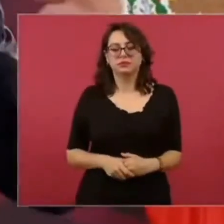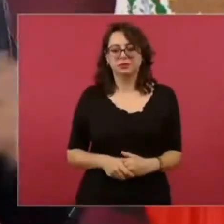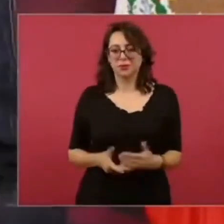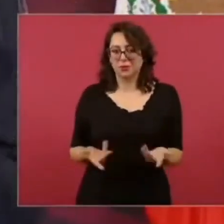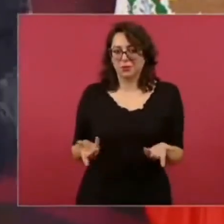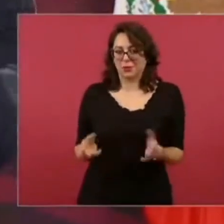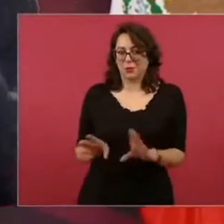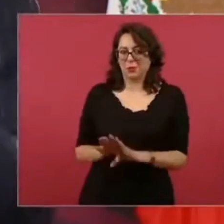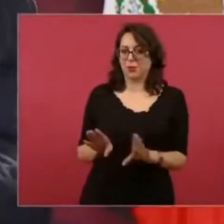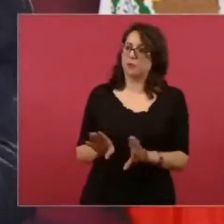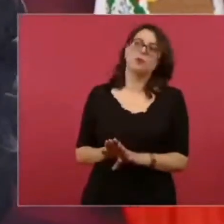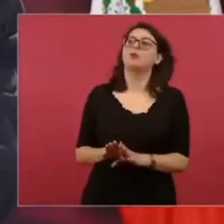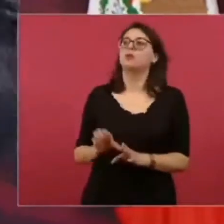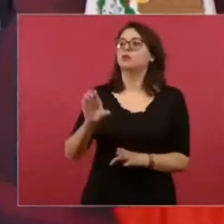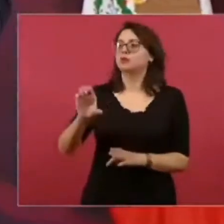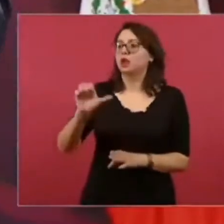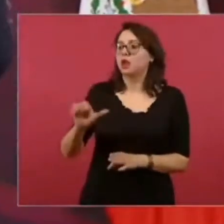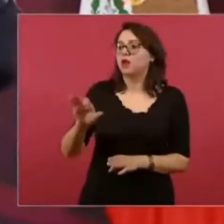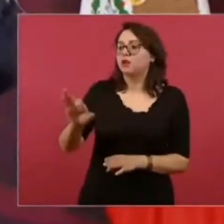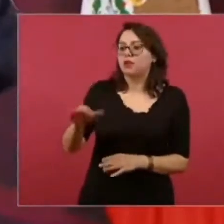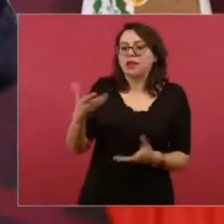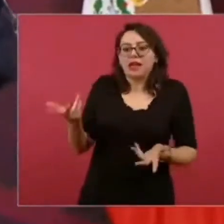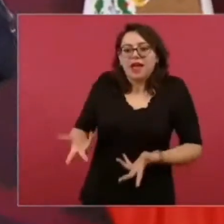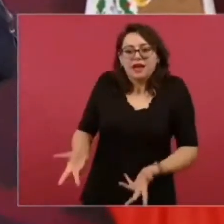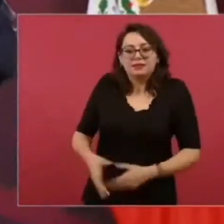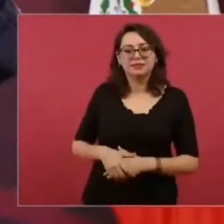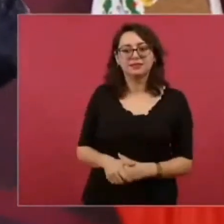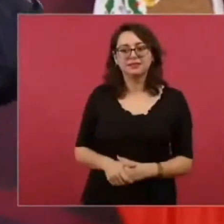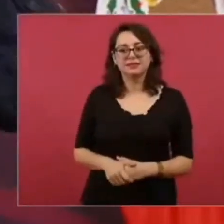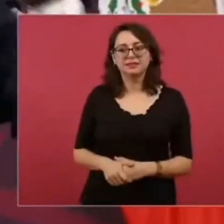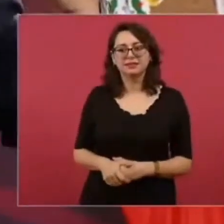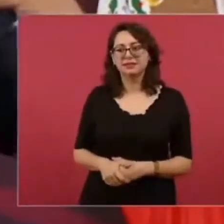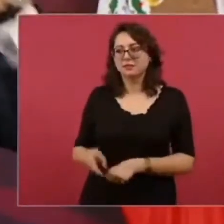Eso por un lado. Pero les voy a decir, siempre